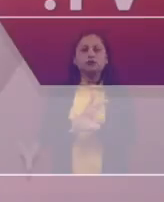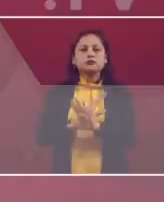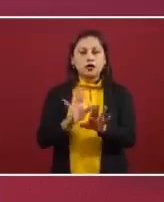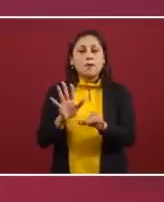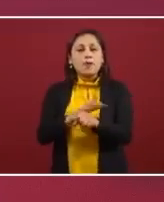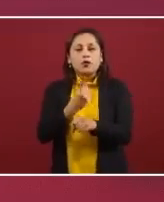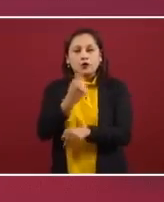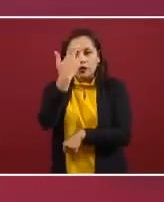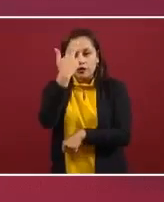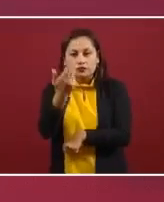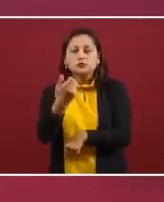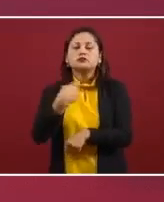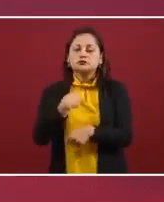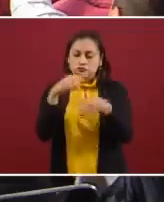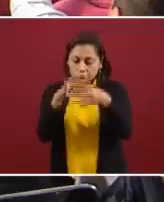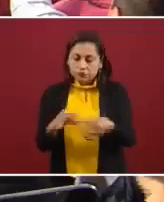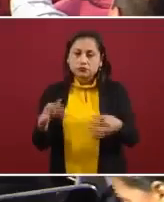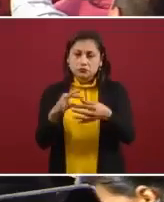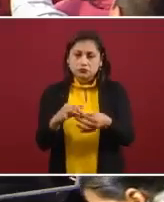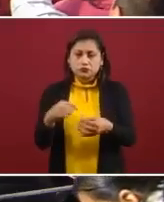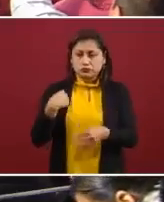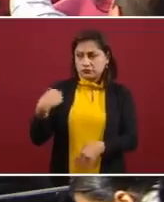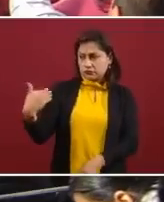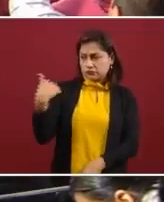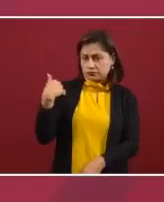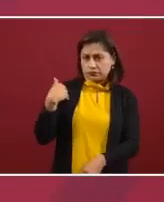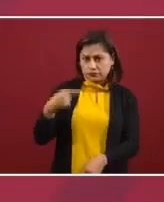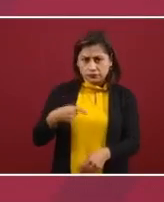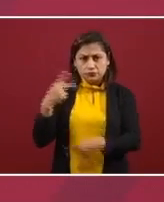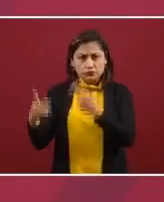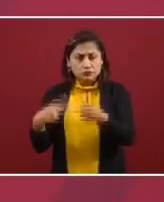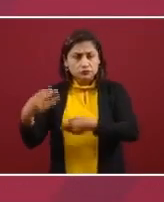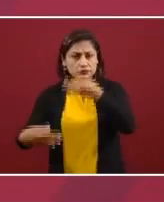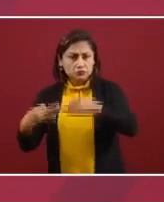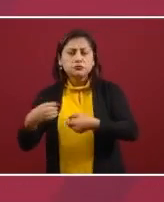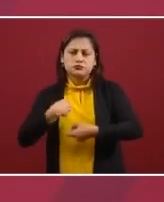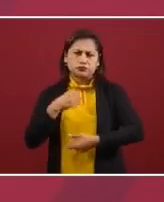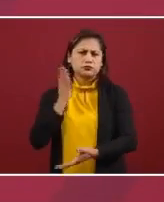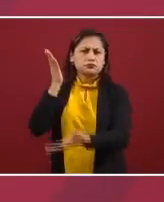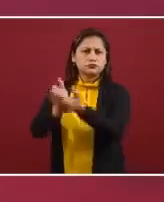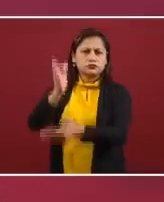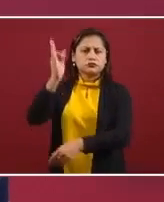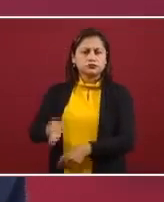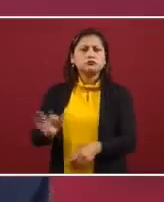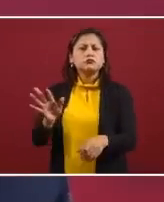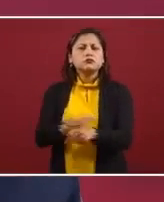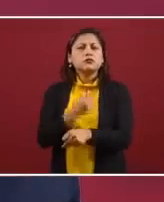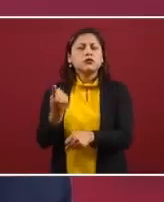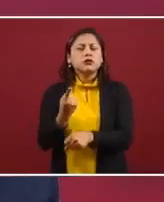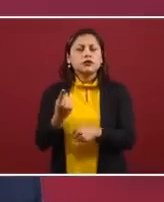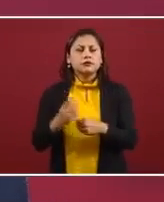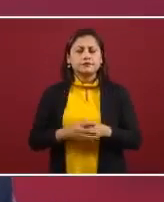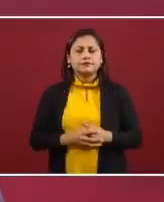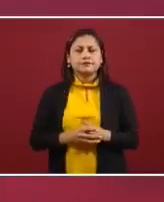López Obrador, aseguró estar dispuesto a comparecer. El presidente de México detalló que él tiene su conciencia tranquila por la